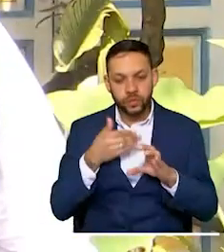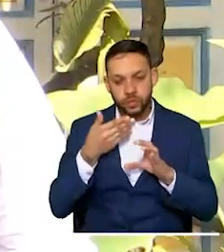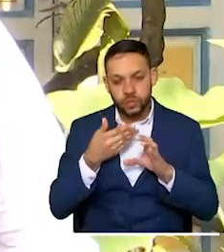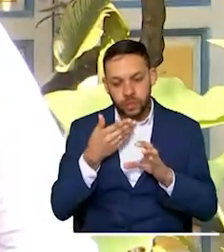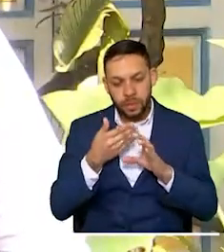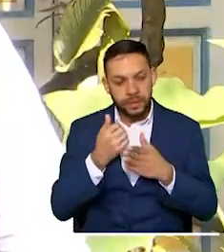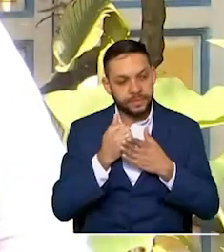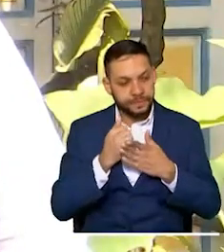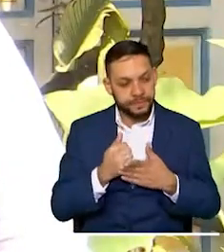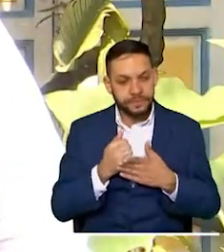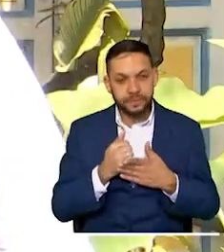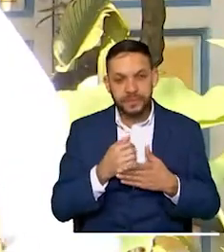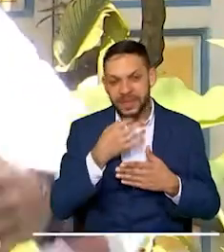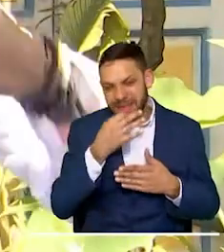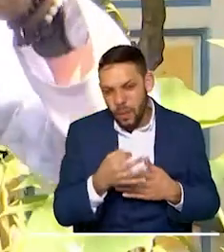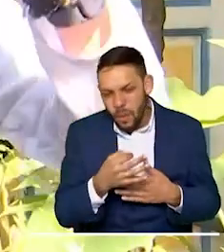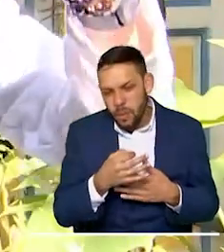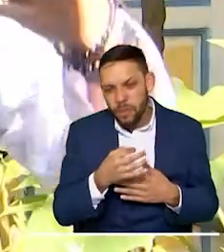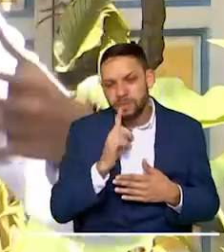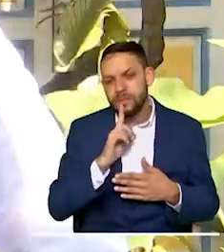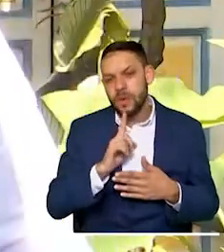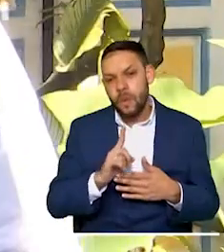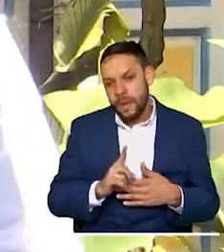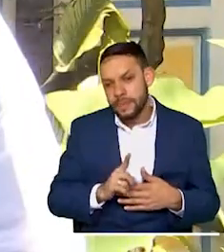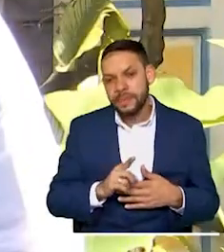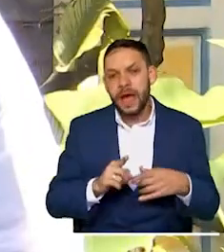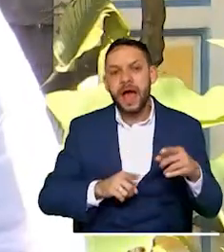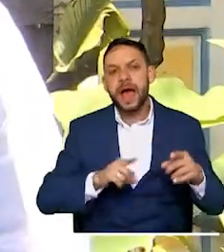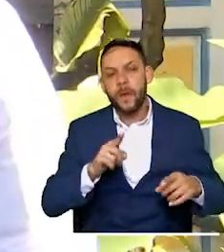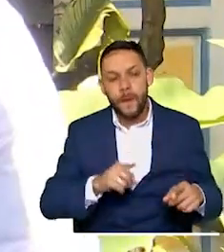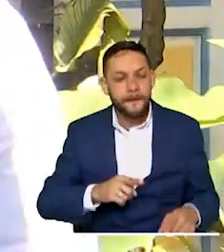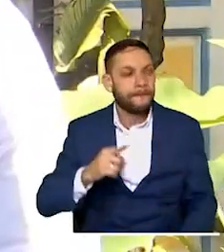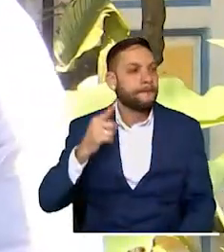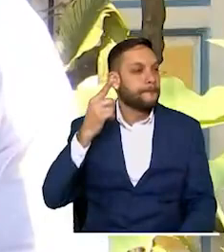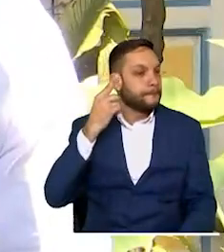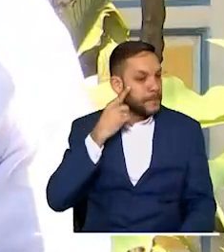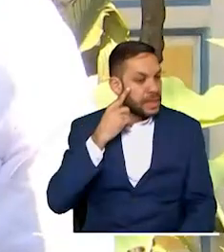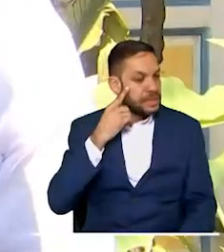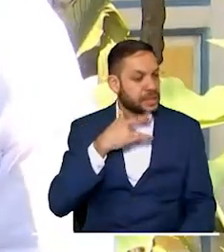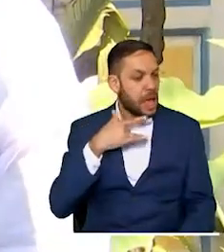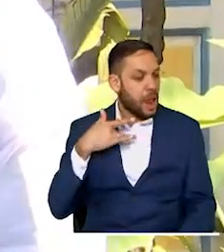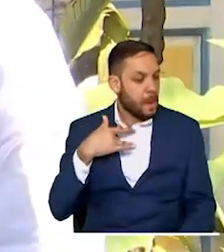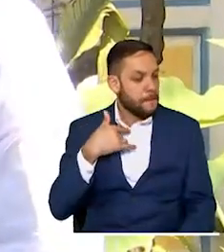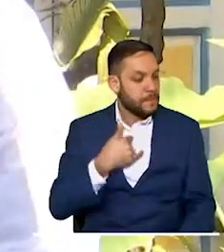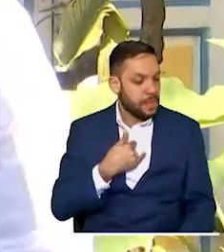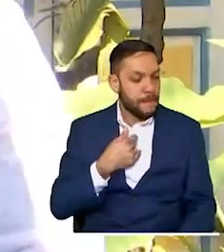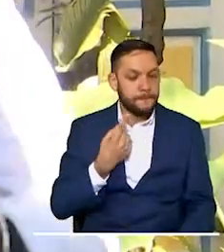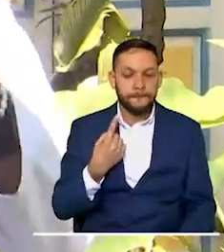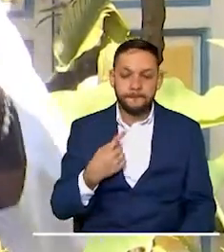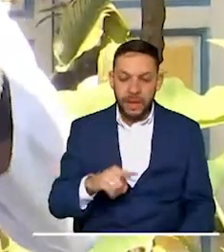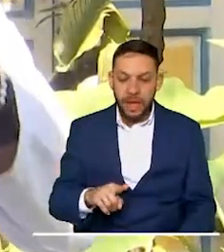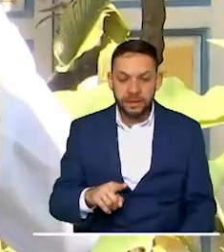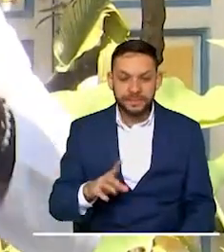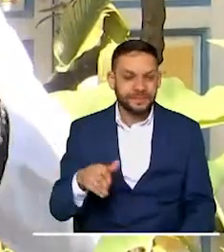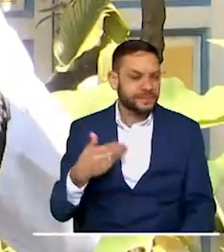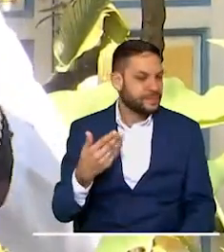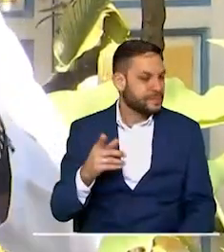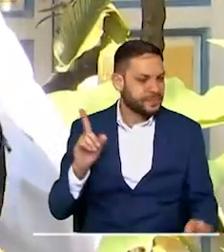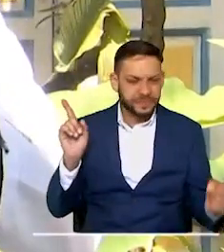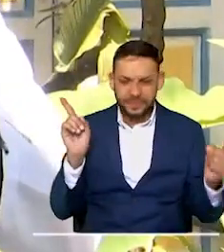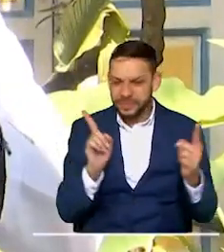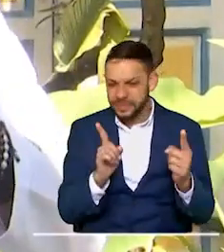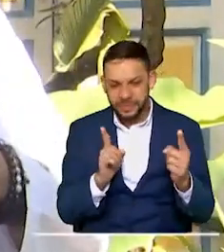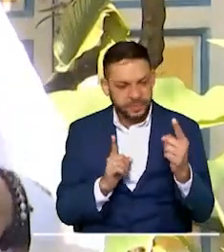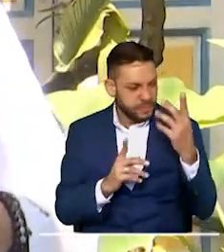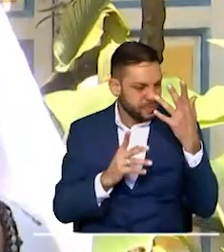enormes. Y eso, ellos pueden creer que es sano. Pero a la hora de entablarse frente a unos exámenes